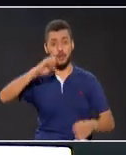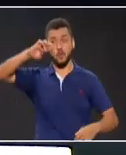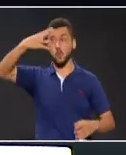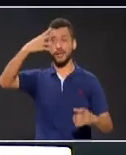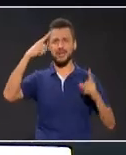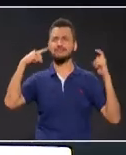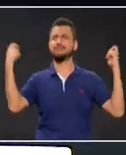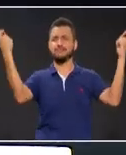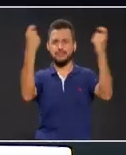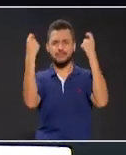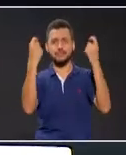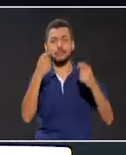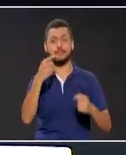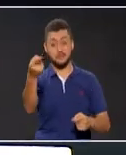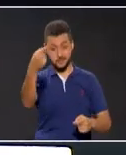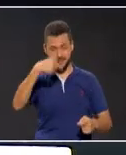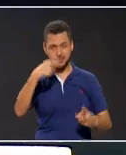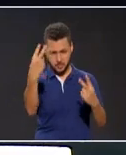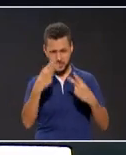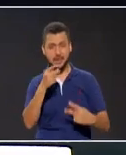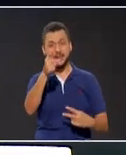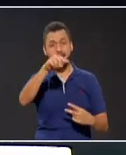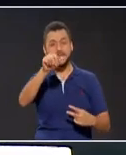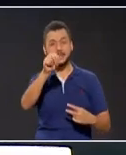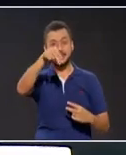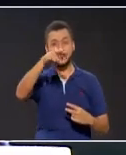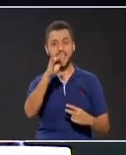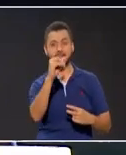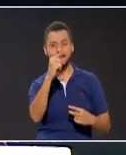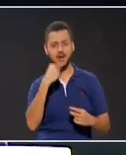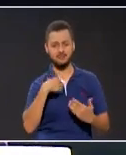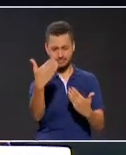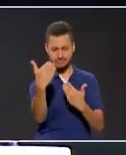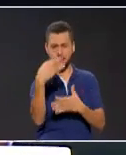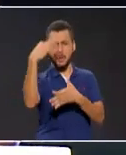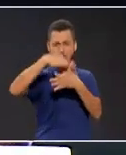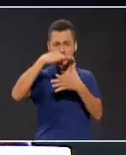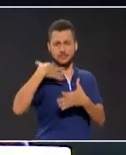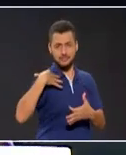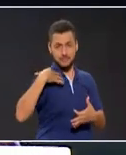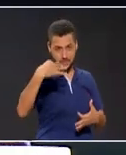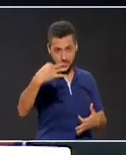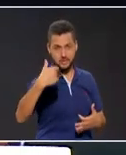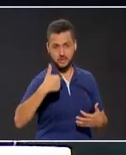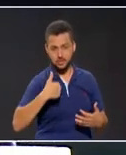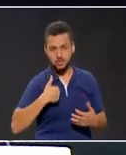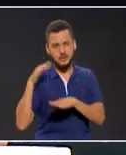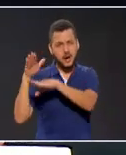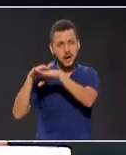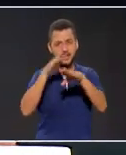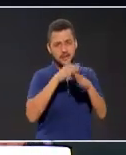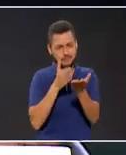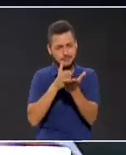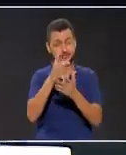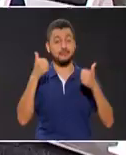vota por Santiago Gómez, vota por tu futuro, vota informado. Las cosas van muy bien y tienen que seguir.